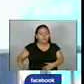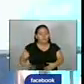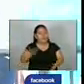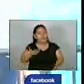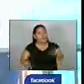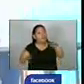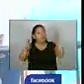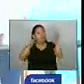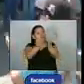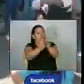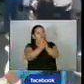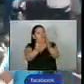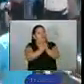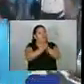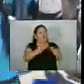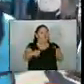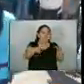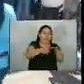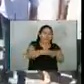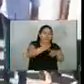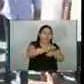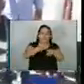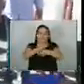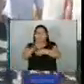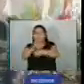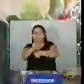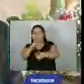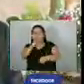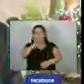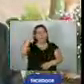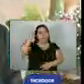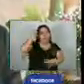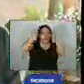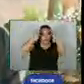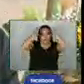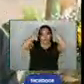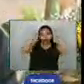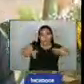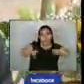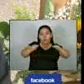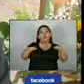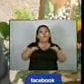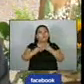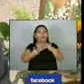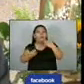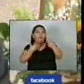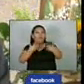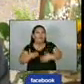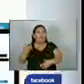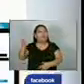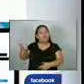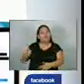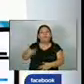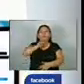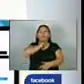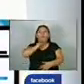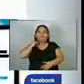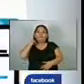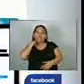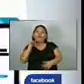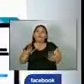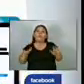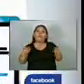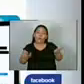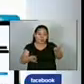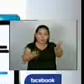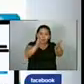cual podría generar debates entre las dos posiciones que existen ante esta decisión Es como se refirió el Cardenal Gregorio Rosa Chávez